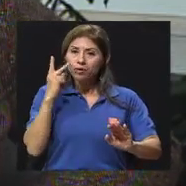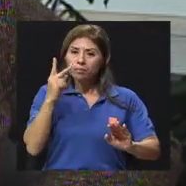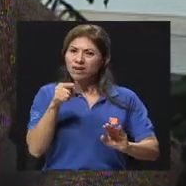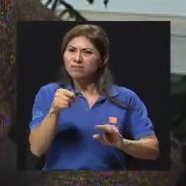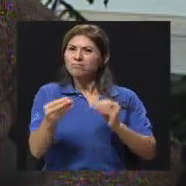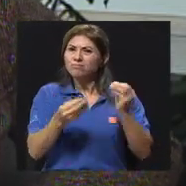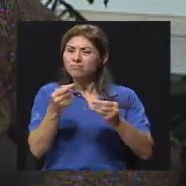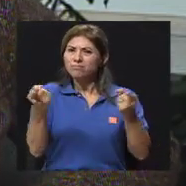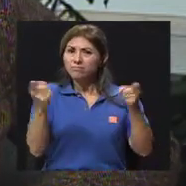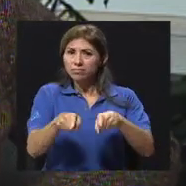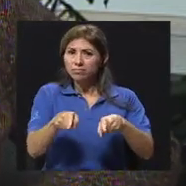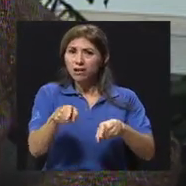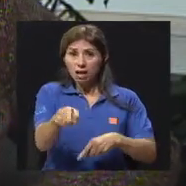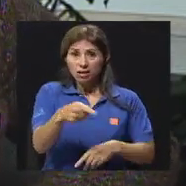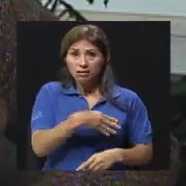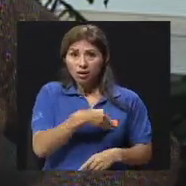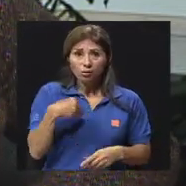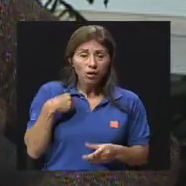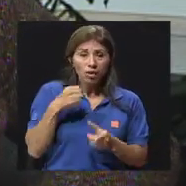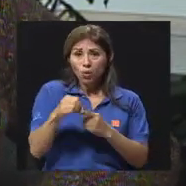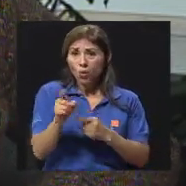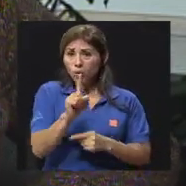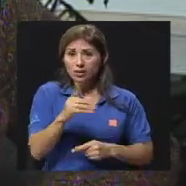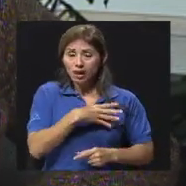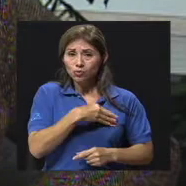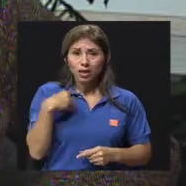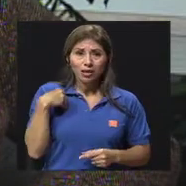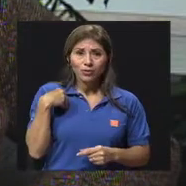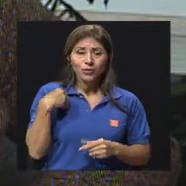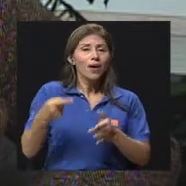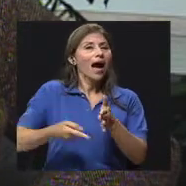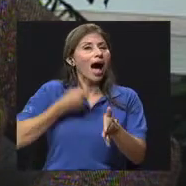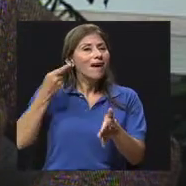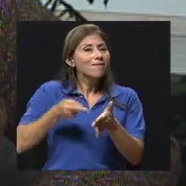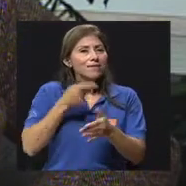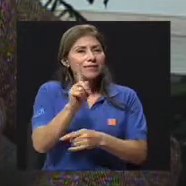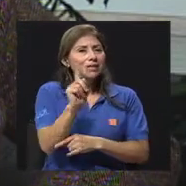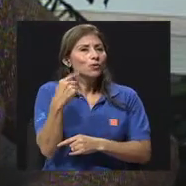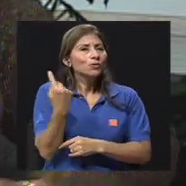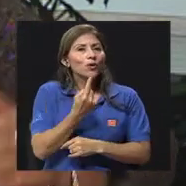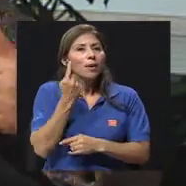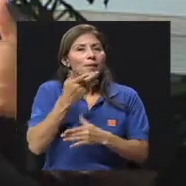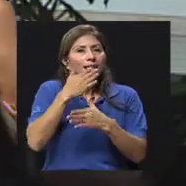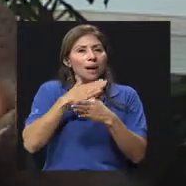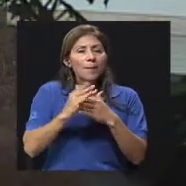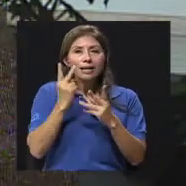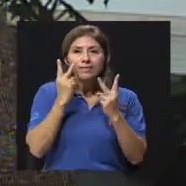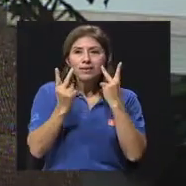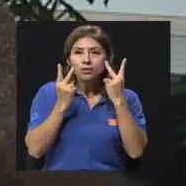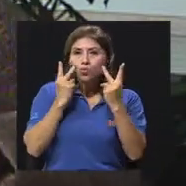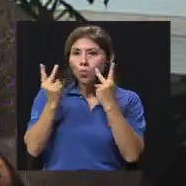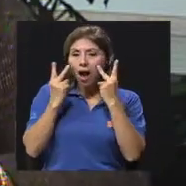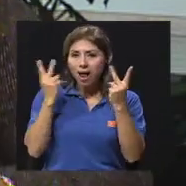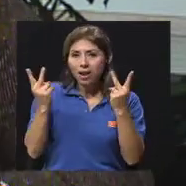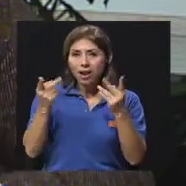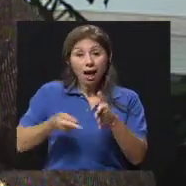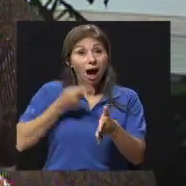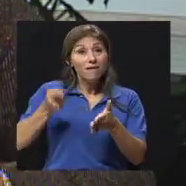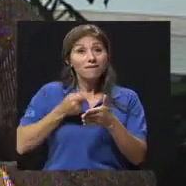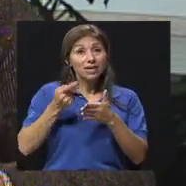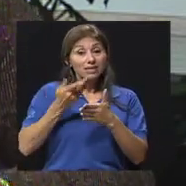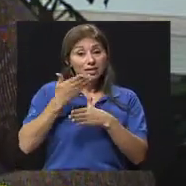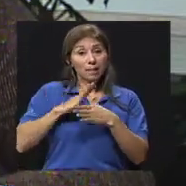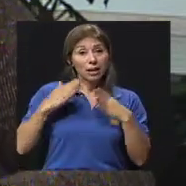que está teniendo, si le está gustando, si no le está gustando. A veces no es solamente por la parte visual o solamente la parte corporal la que me va a decir